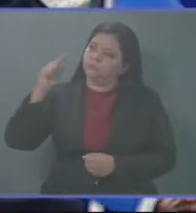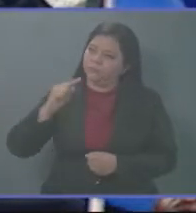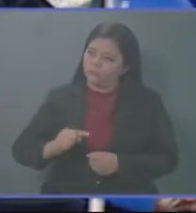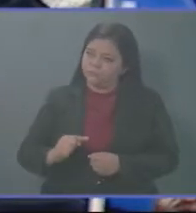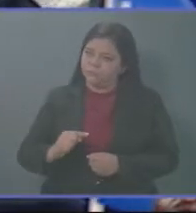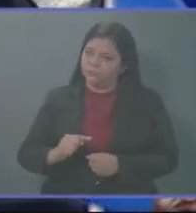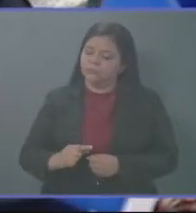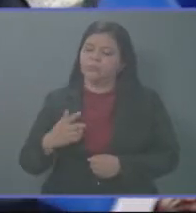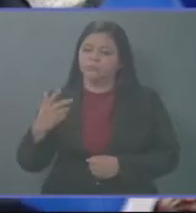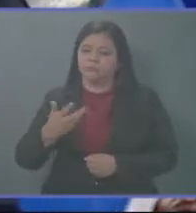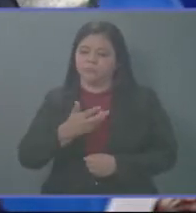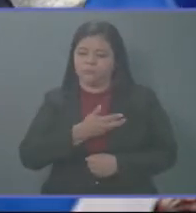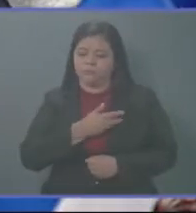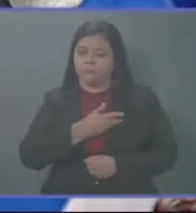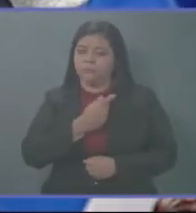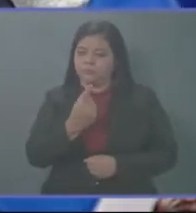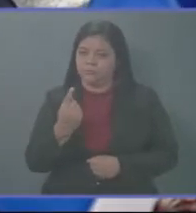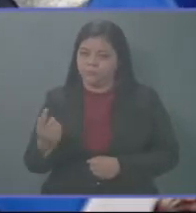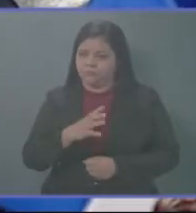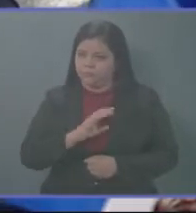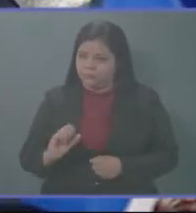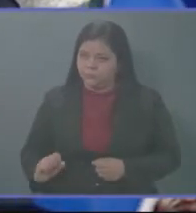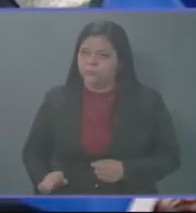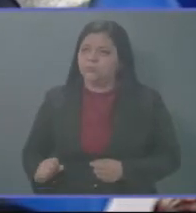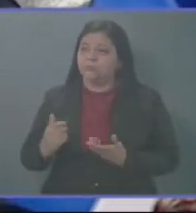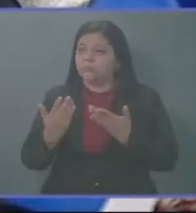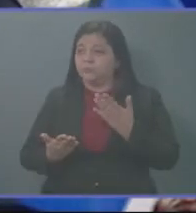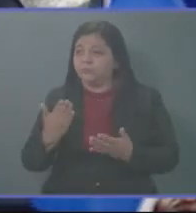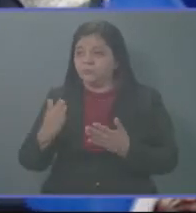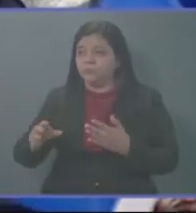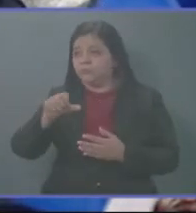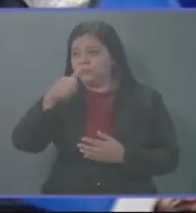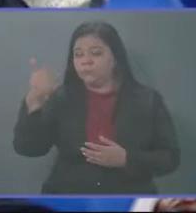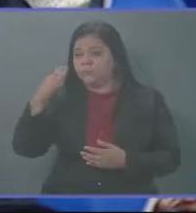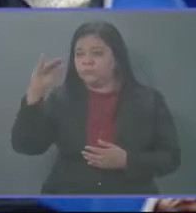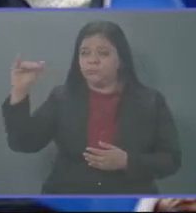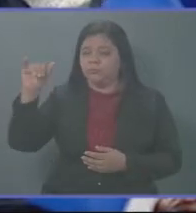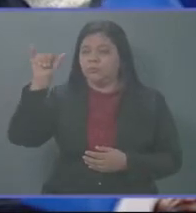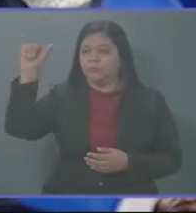de nuestros compatriotas varados en el exterior.